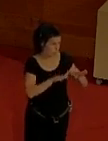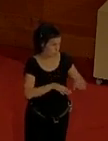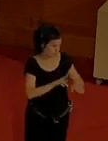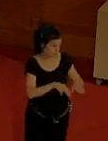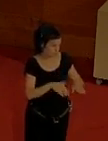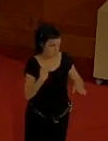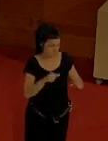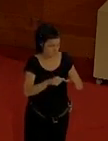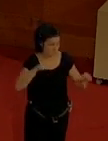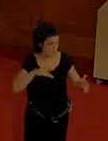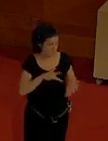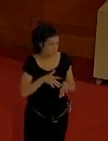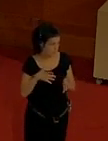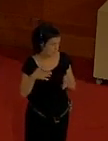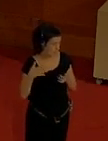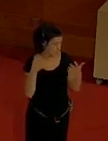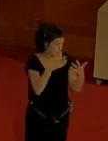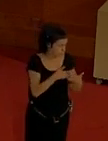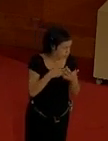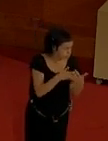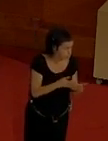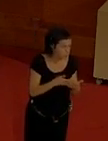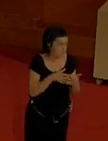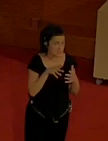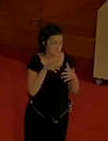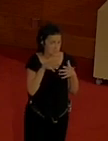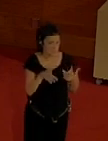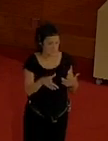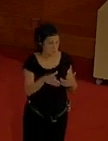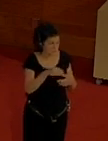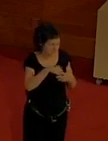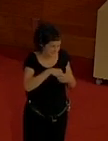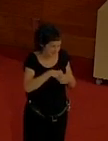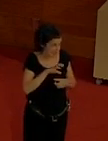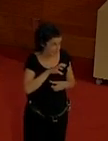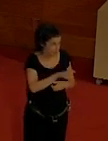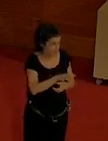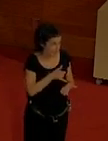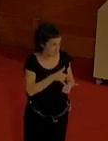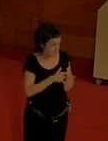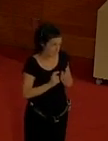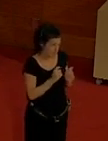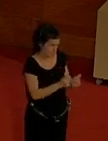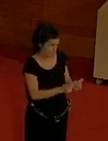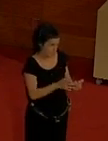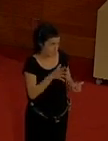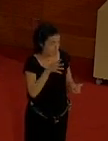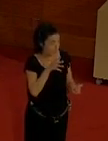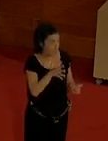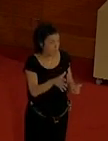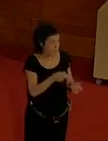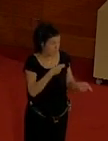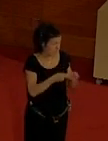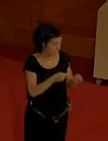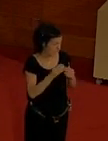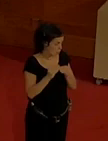mismo están en una represión violenta que debilita al país desde dentro India no tiene ni siquiera un mercado común interno es como